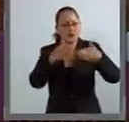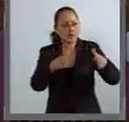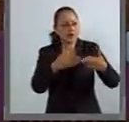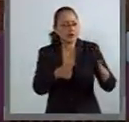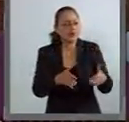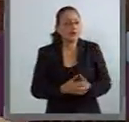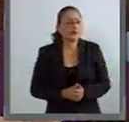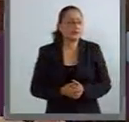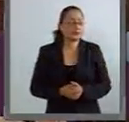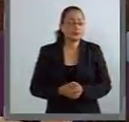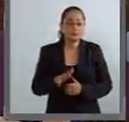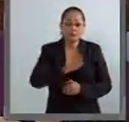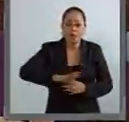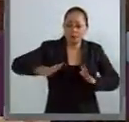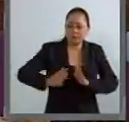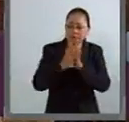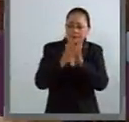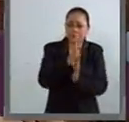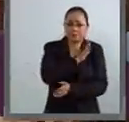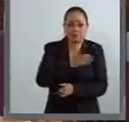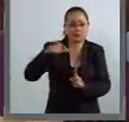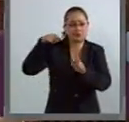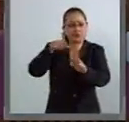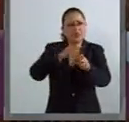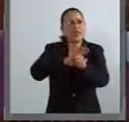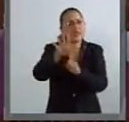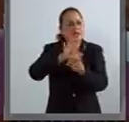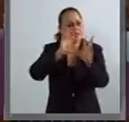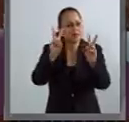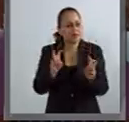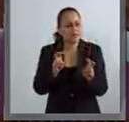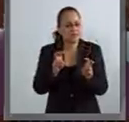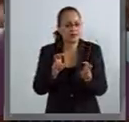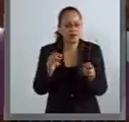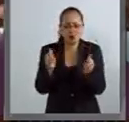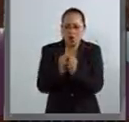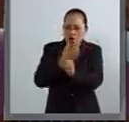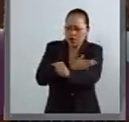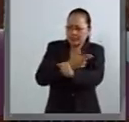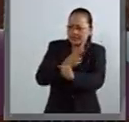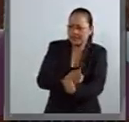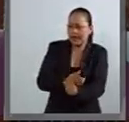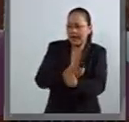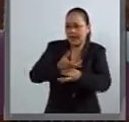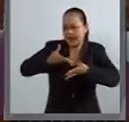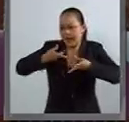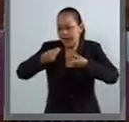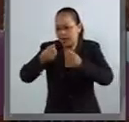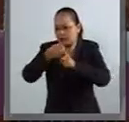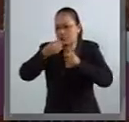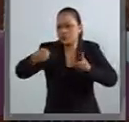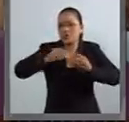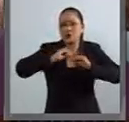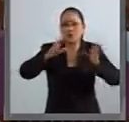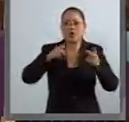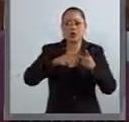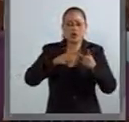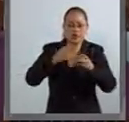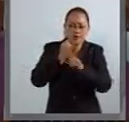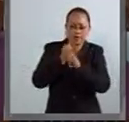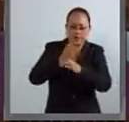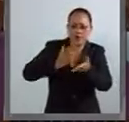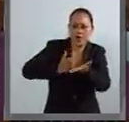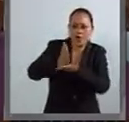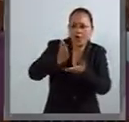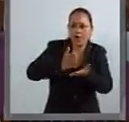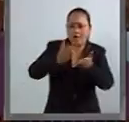Parlamento Abierto está asociado precisamente con la transparencia, con la rendición de cuentas, con el acceso a la